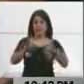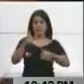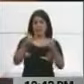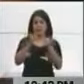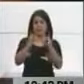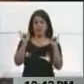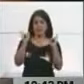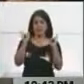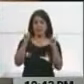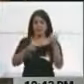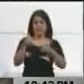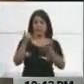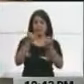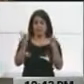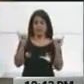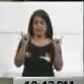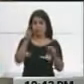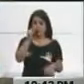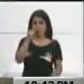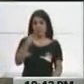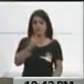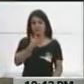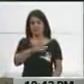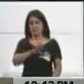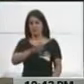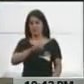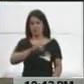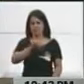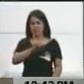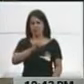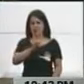por los independientes. Rechazó toda fuerza,